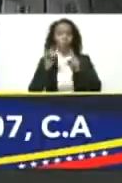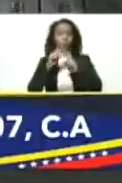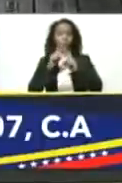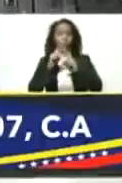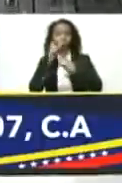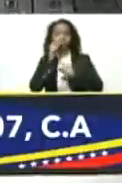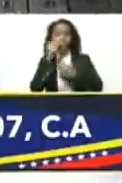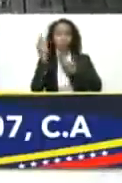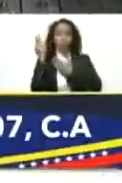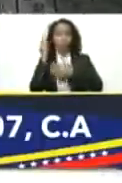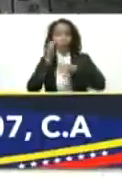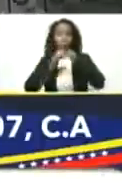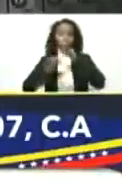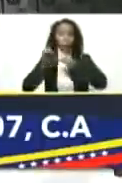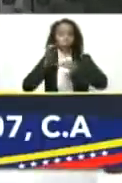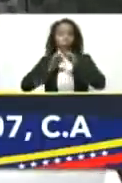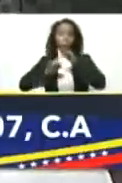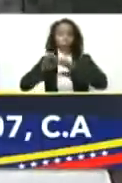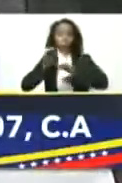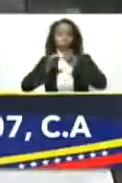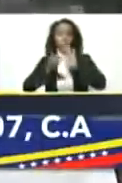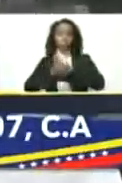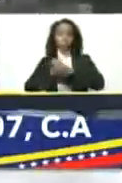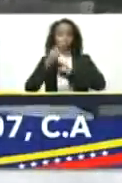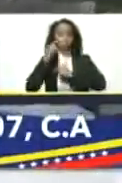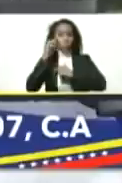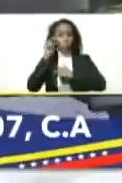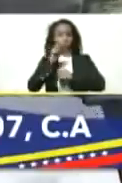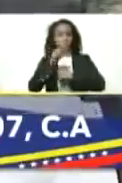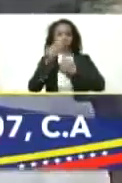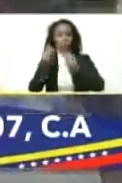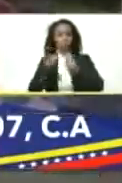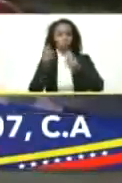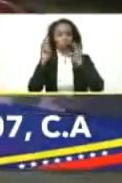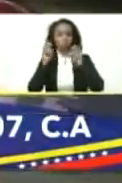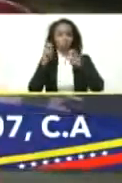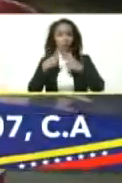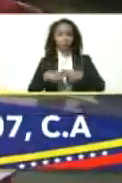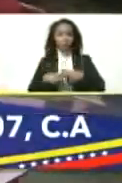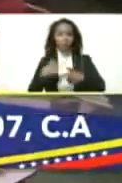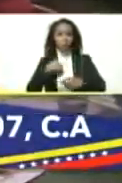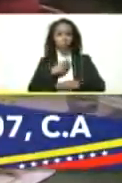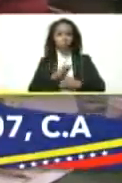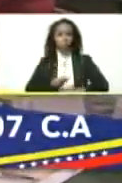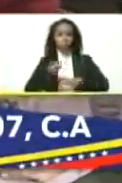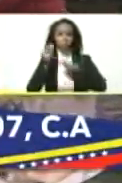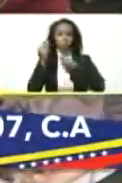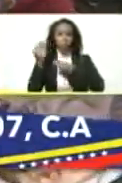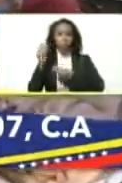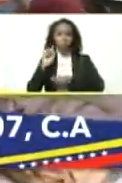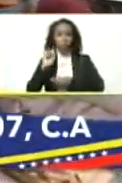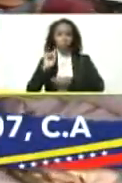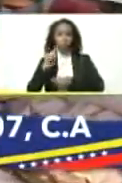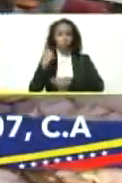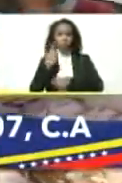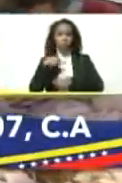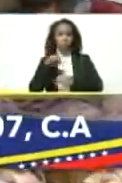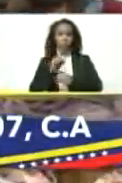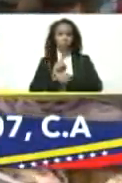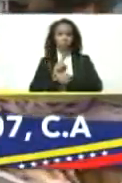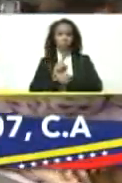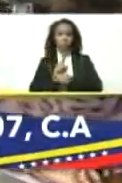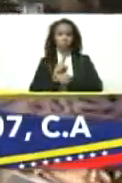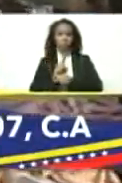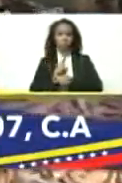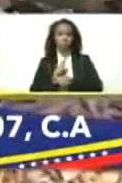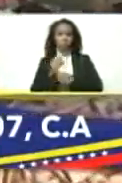para que le dé su percepción de esta nueva herramienta que le estamos entregando, no solo a los, como